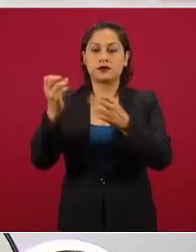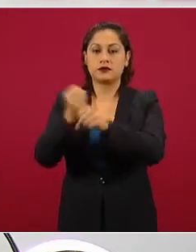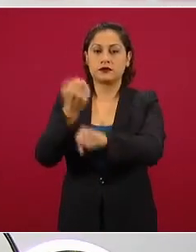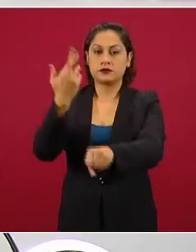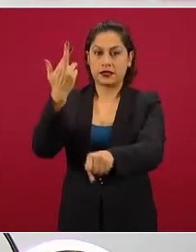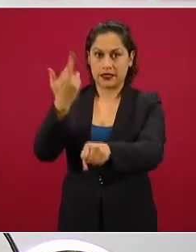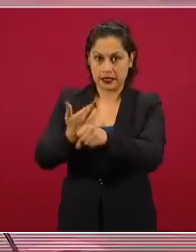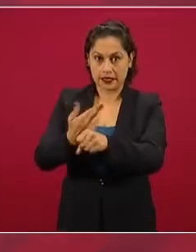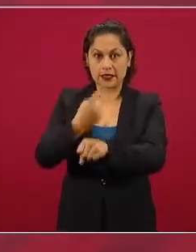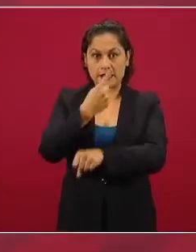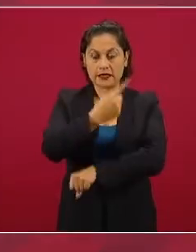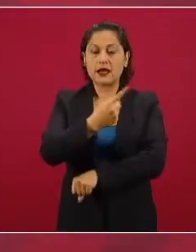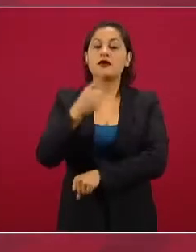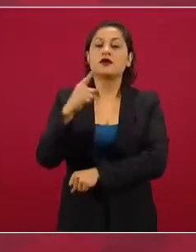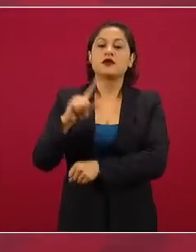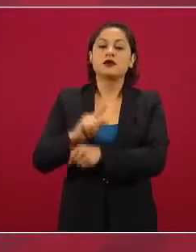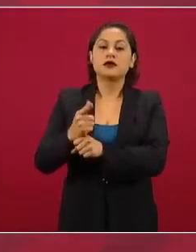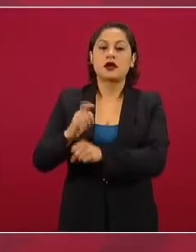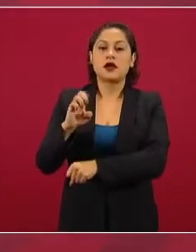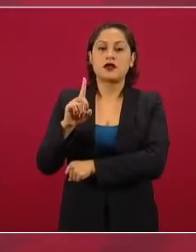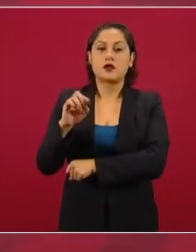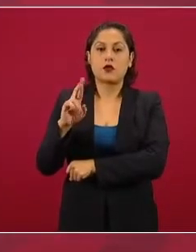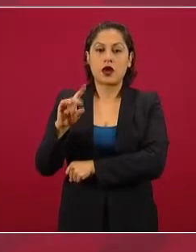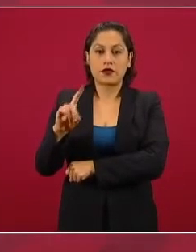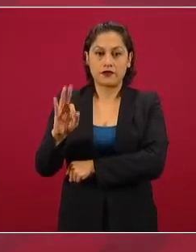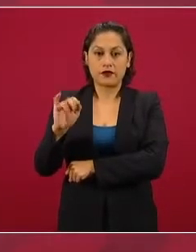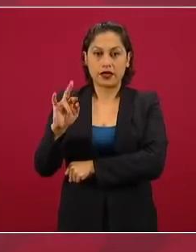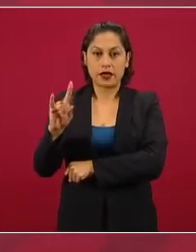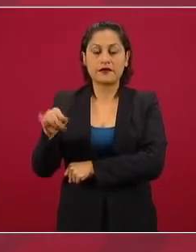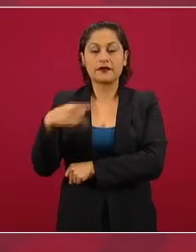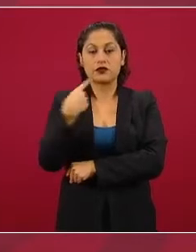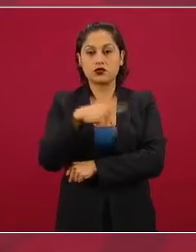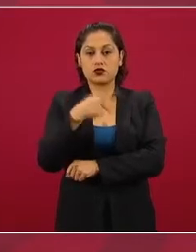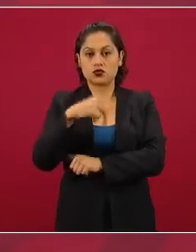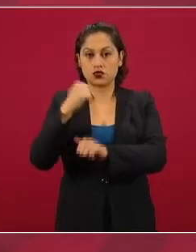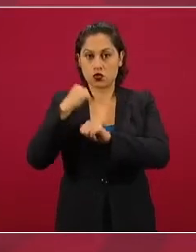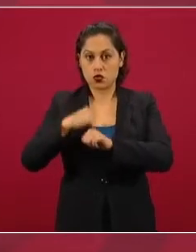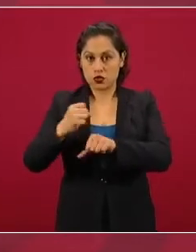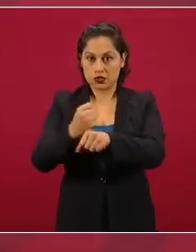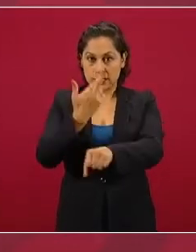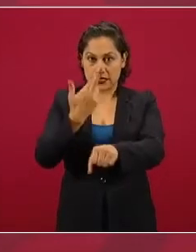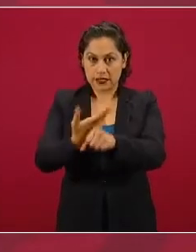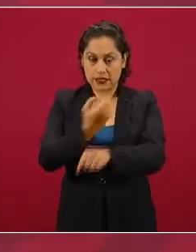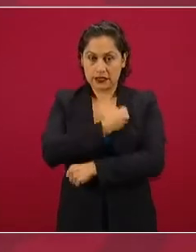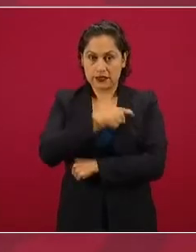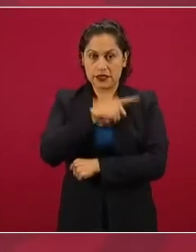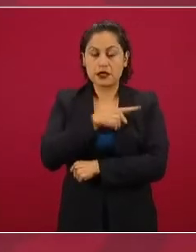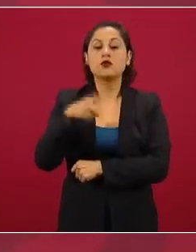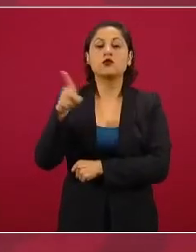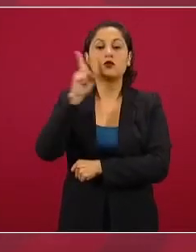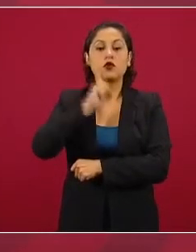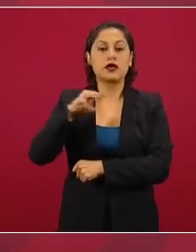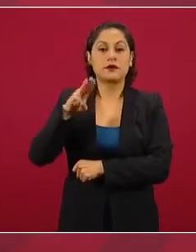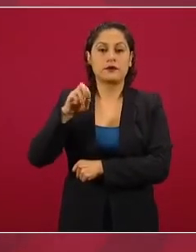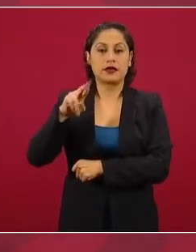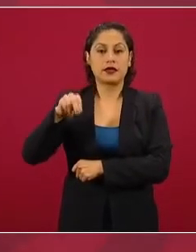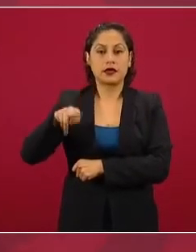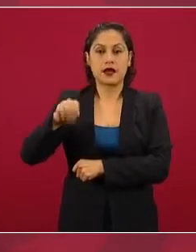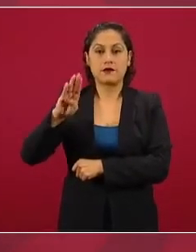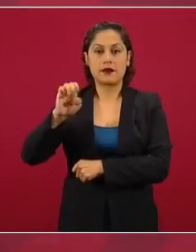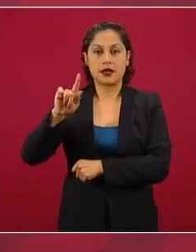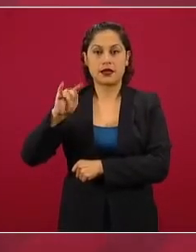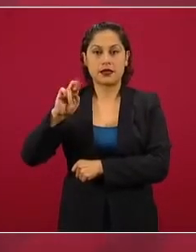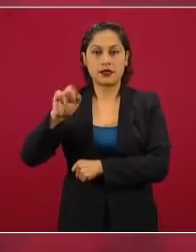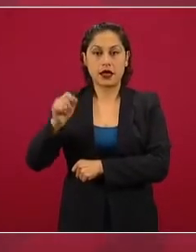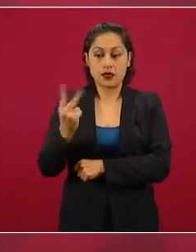el licenciado Eduardo Fernández, con su subsecretaria de Salud Pública, la doctora Mirna Beltrán, y conjuntamente con ella